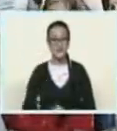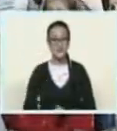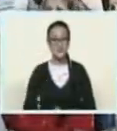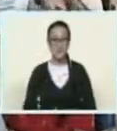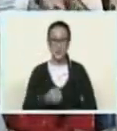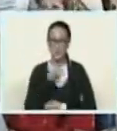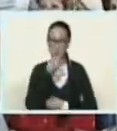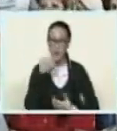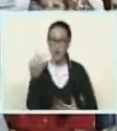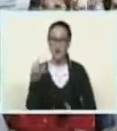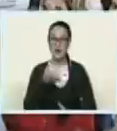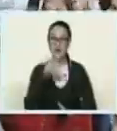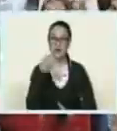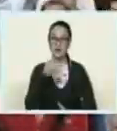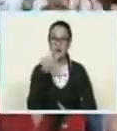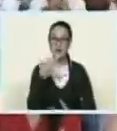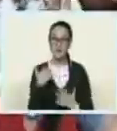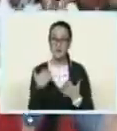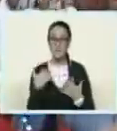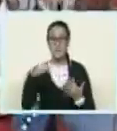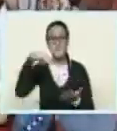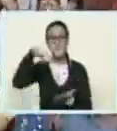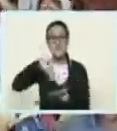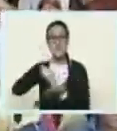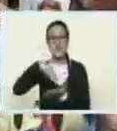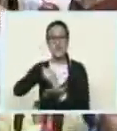Buenas tardes, Miranda.